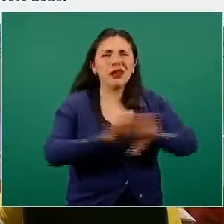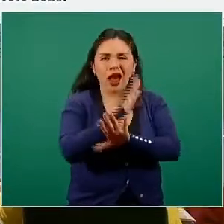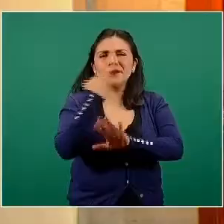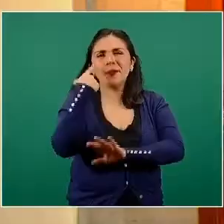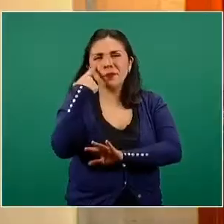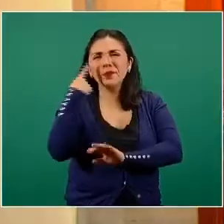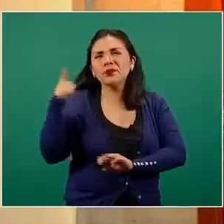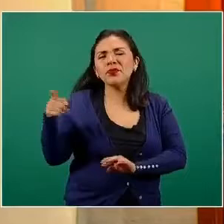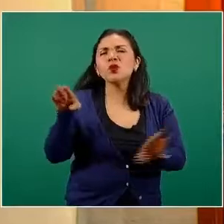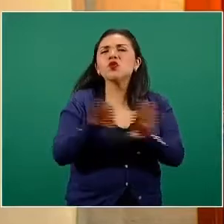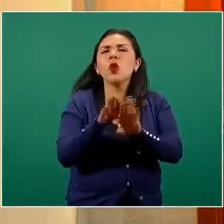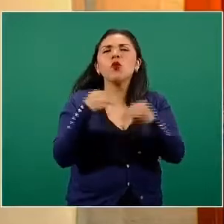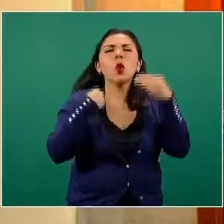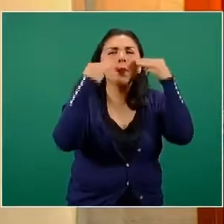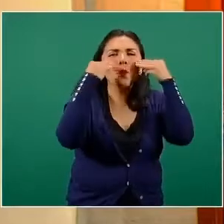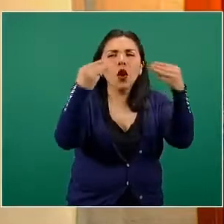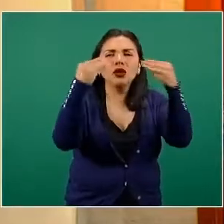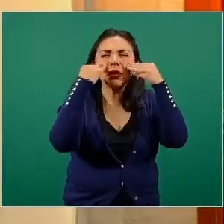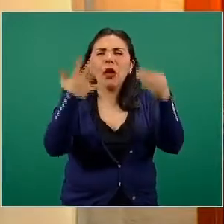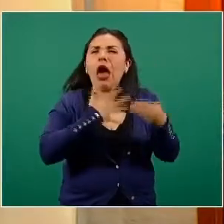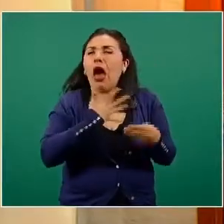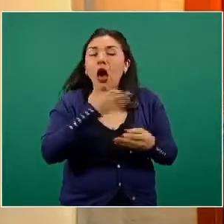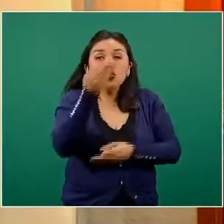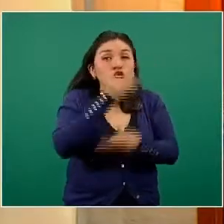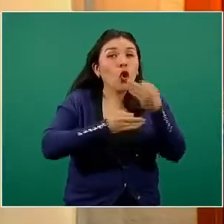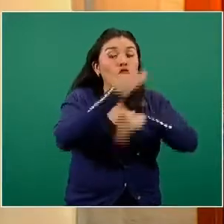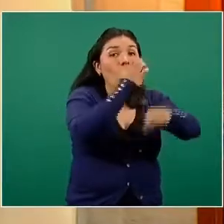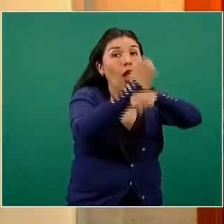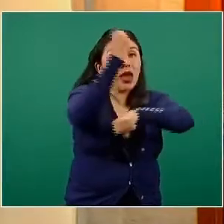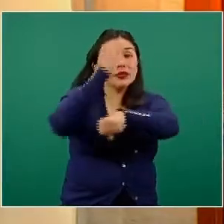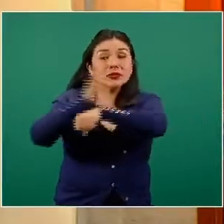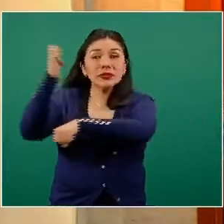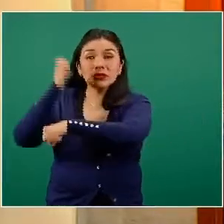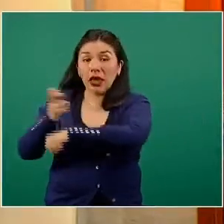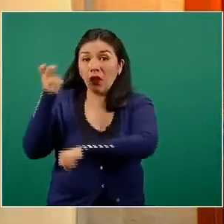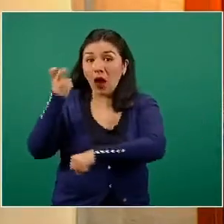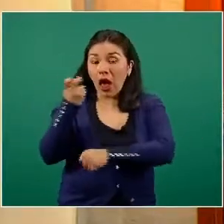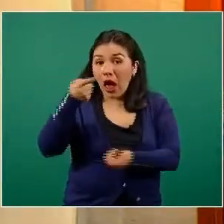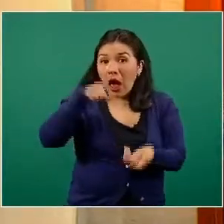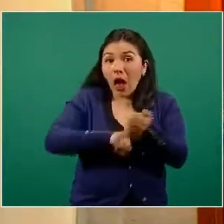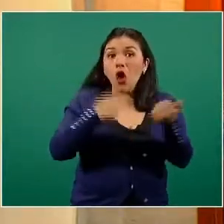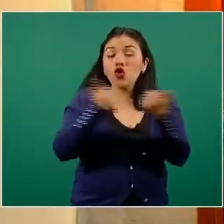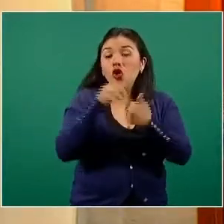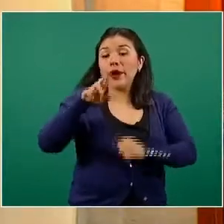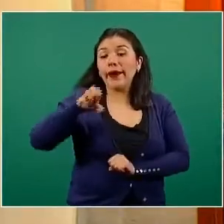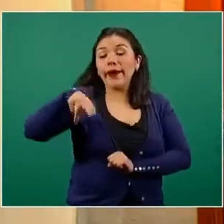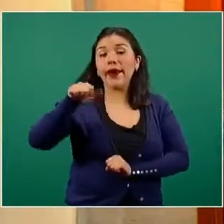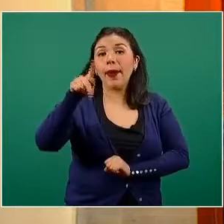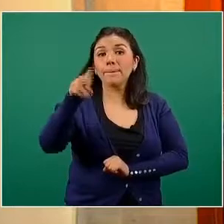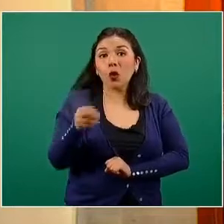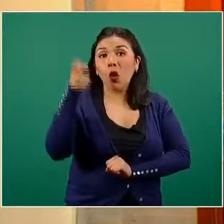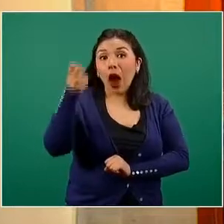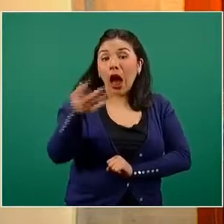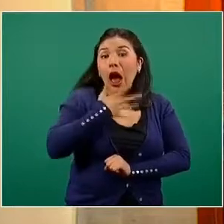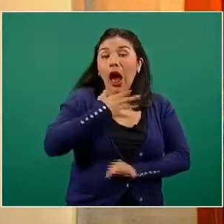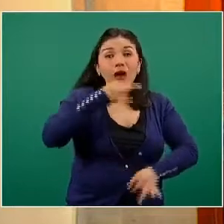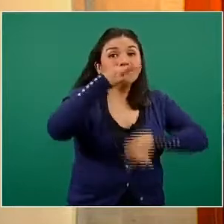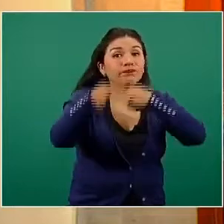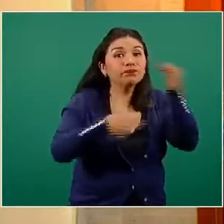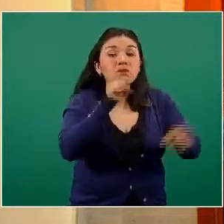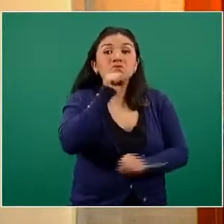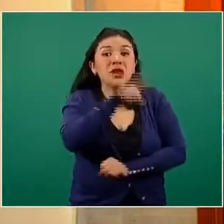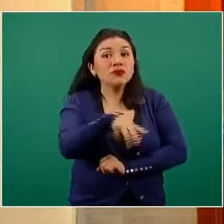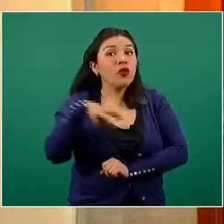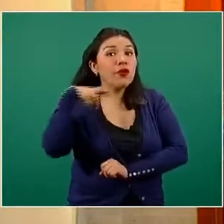mostrado, tenemos, no todas las entidades federativas en esta red coordinada por RENAPO reporta con la